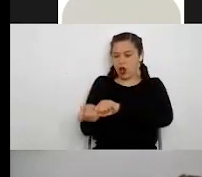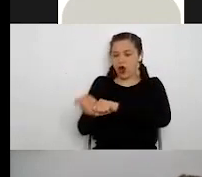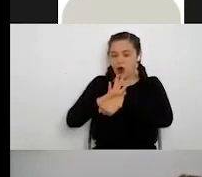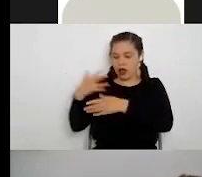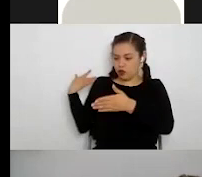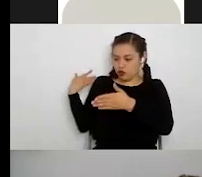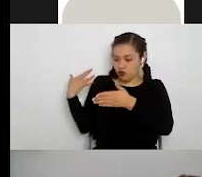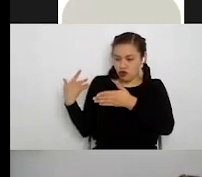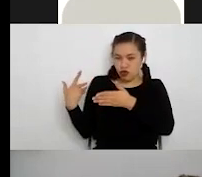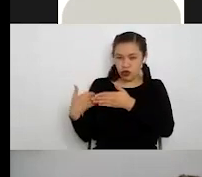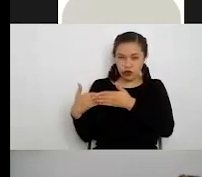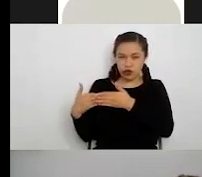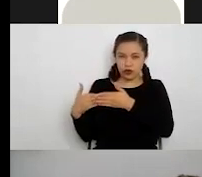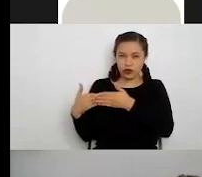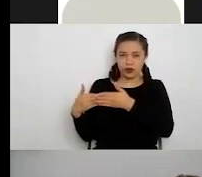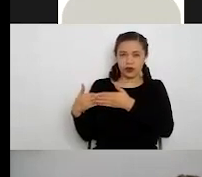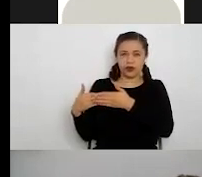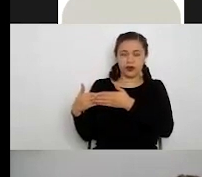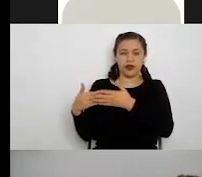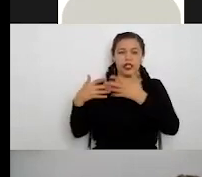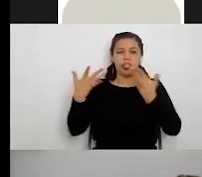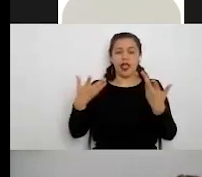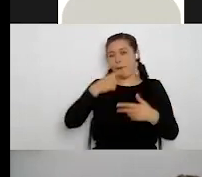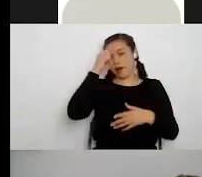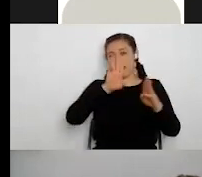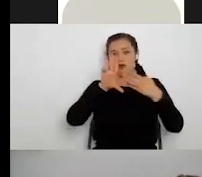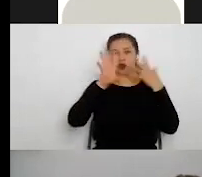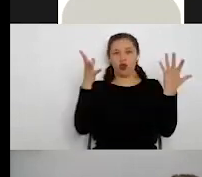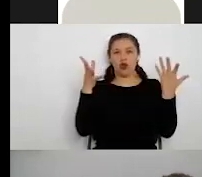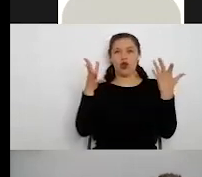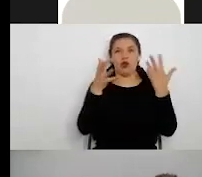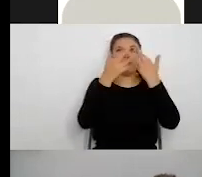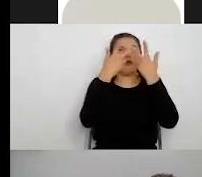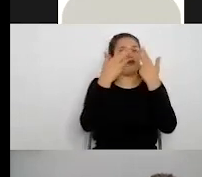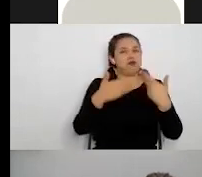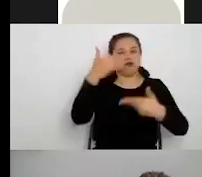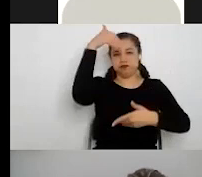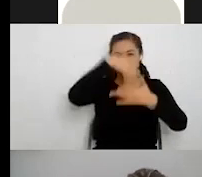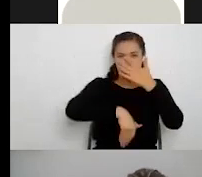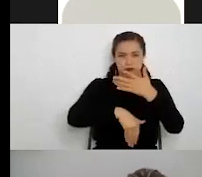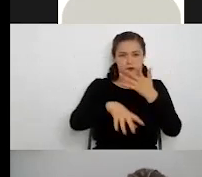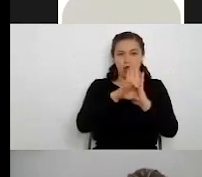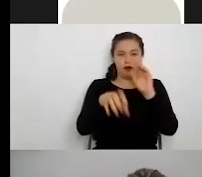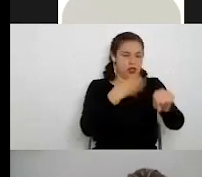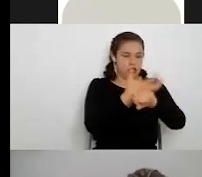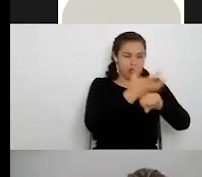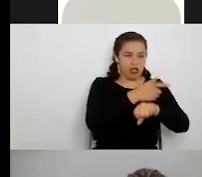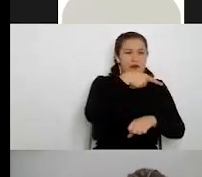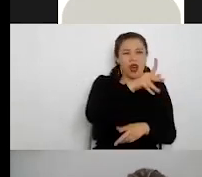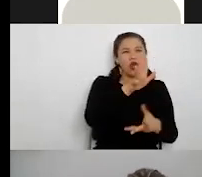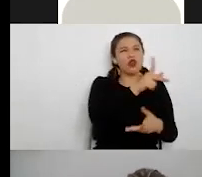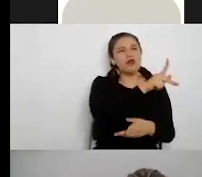combatieron que no colapsara el mundo, voy a tomar el caso de Estados Unidos, pero todos hicieron más o menos lo